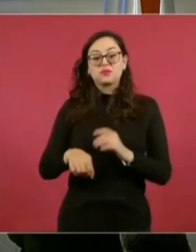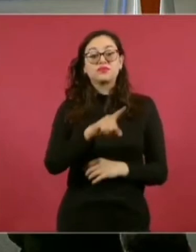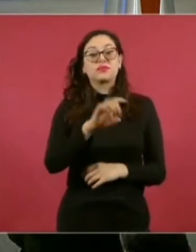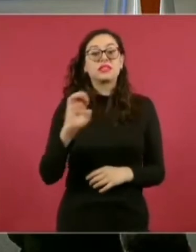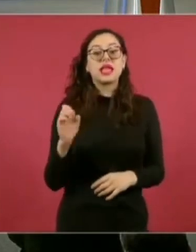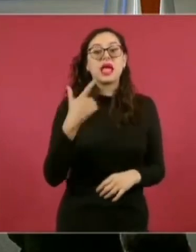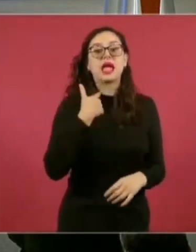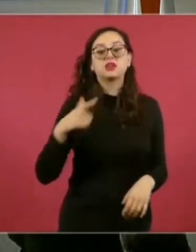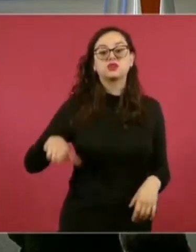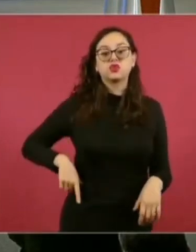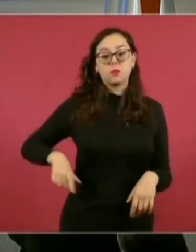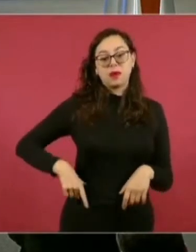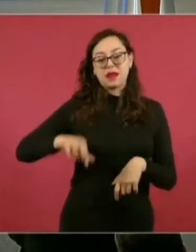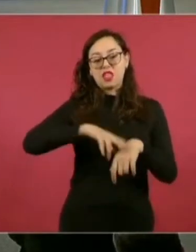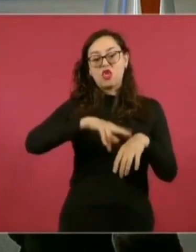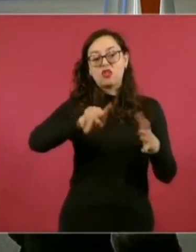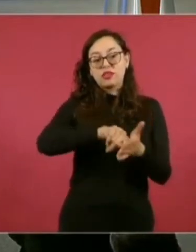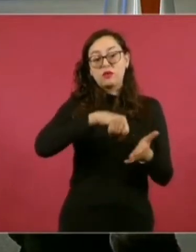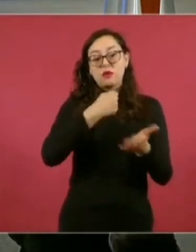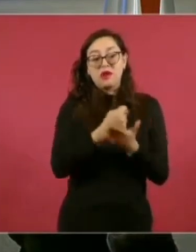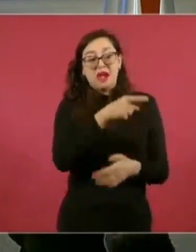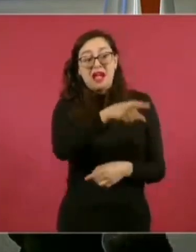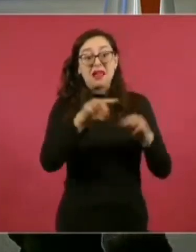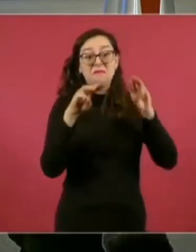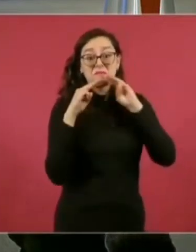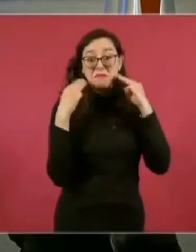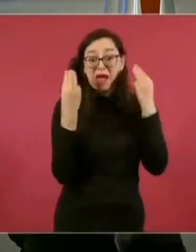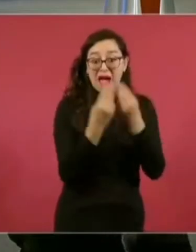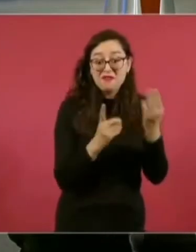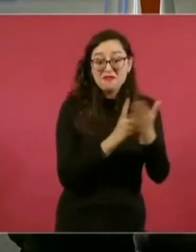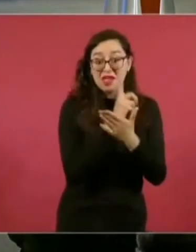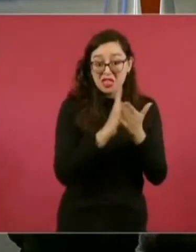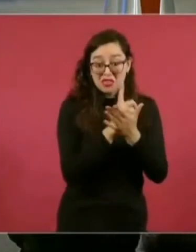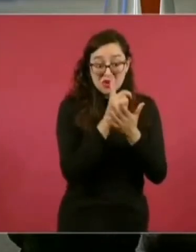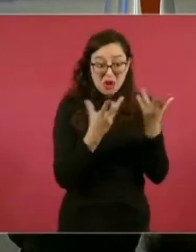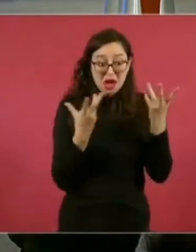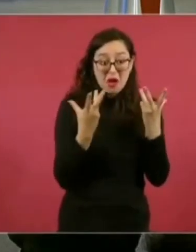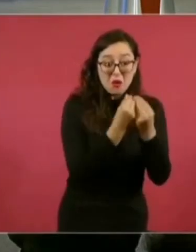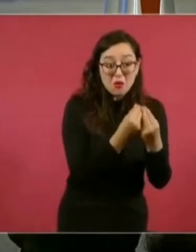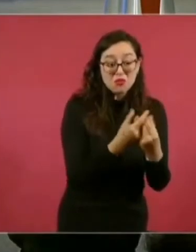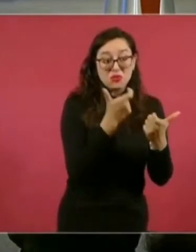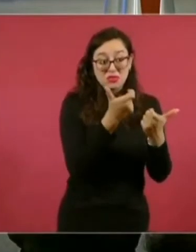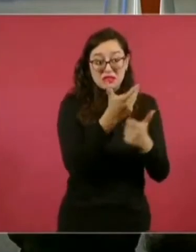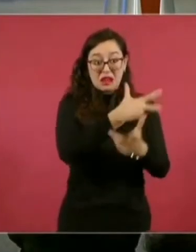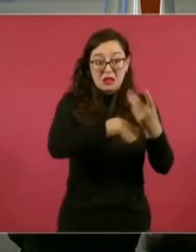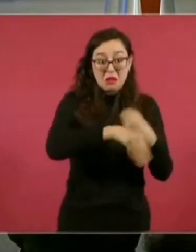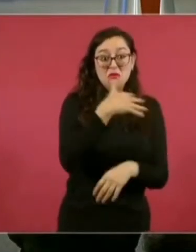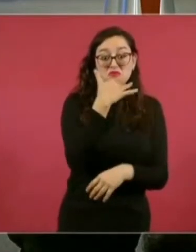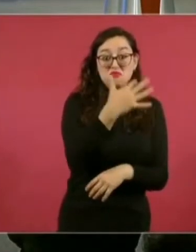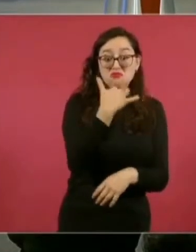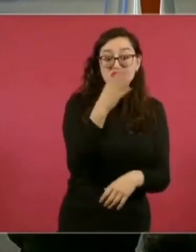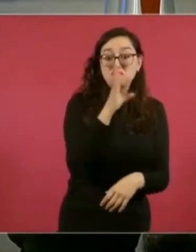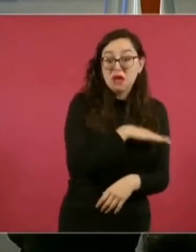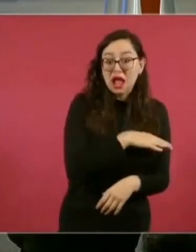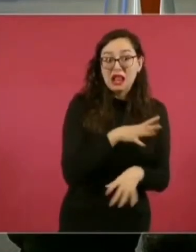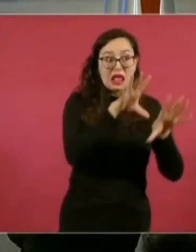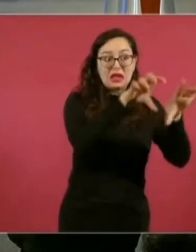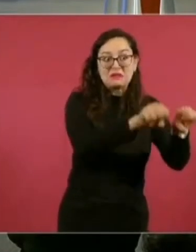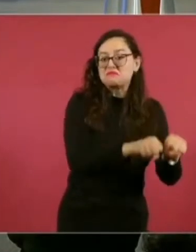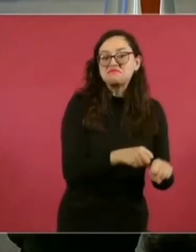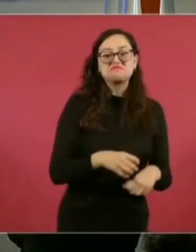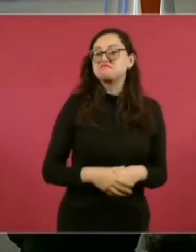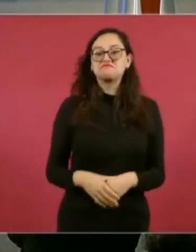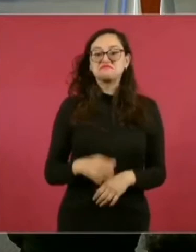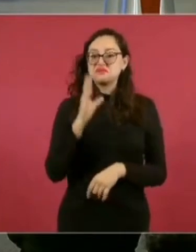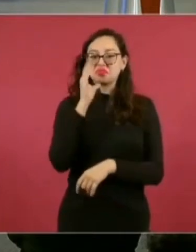de Tamaulipas, señalado por delincuencia organizada y operaciones con recursos de procedencia ilícita. Adelante. Este otro